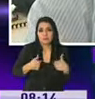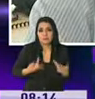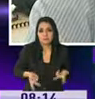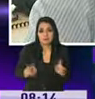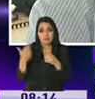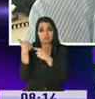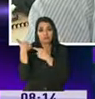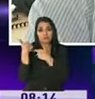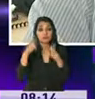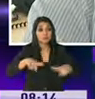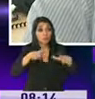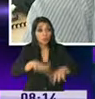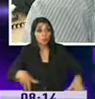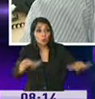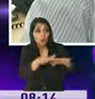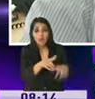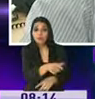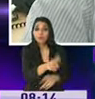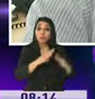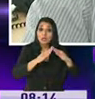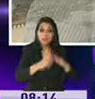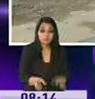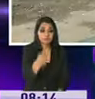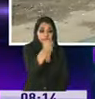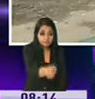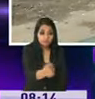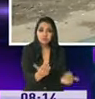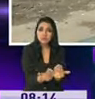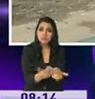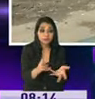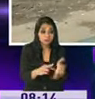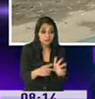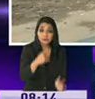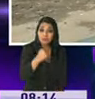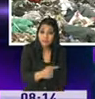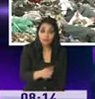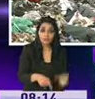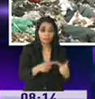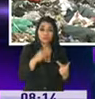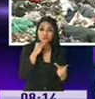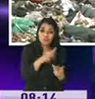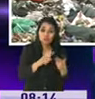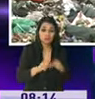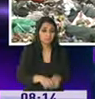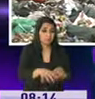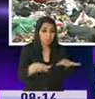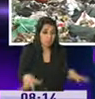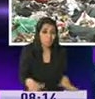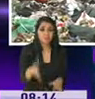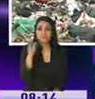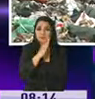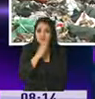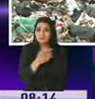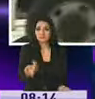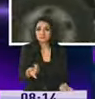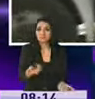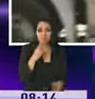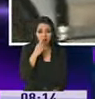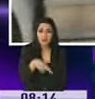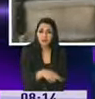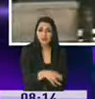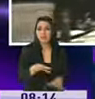en el sector donde nosotros vivimos, afeamos, creamos zonas de insalubridad, se hacen zonas de ratas,